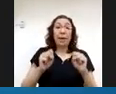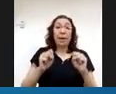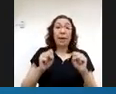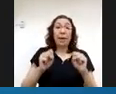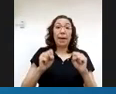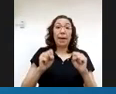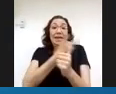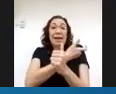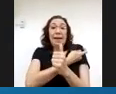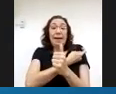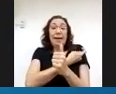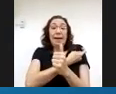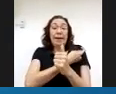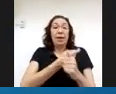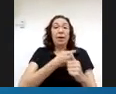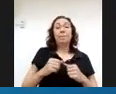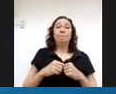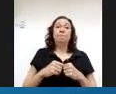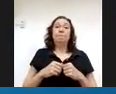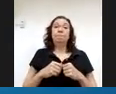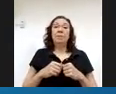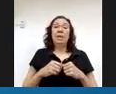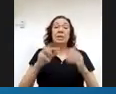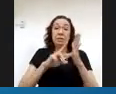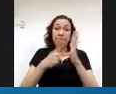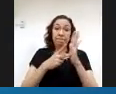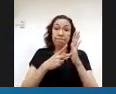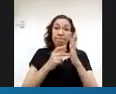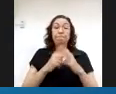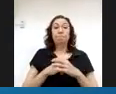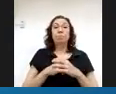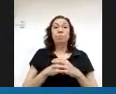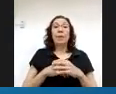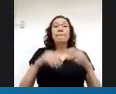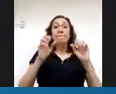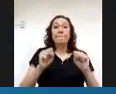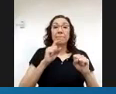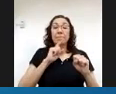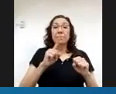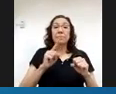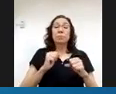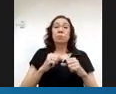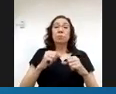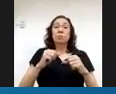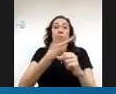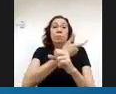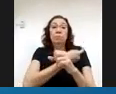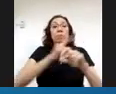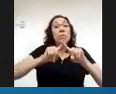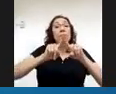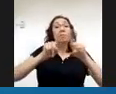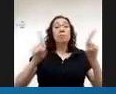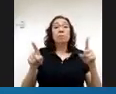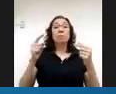dosis o dosis de refuerzo. Es decir, que podría ser una vacuna diferente a